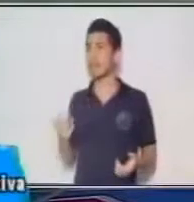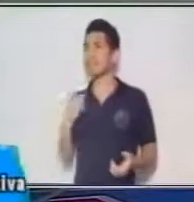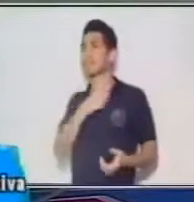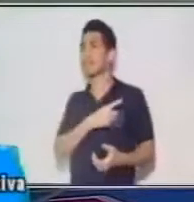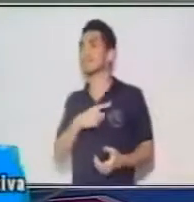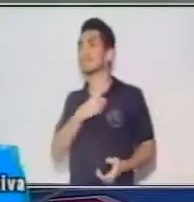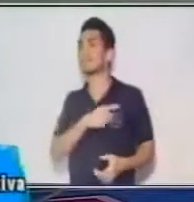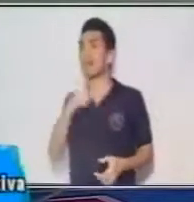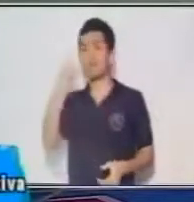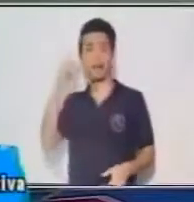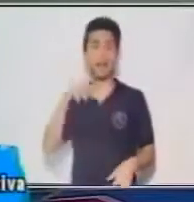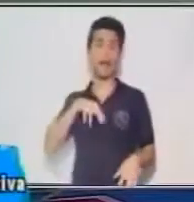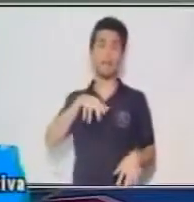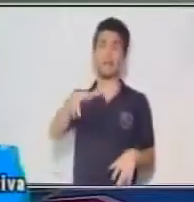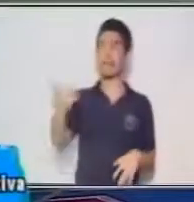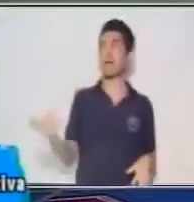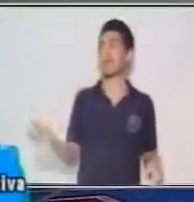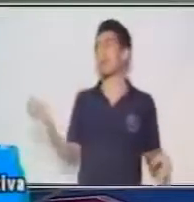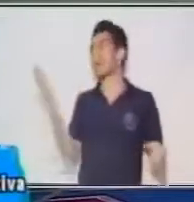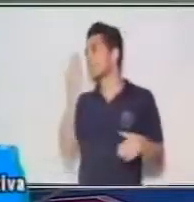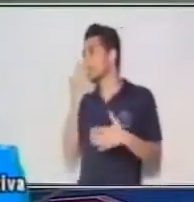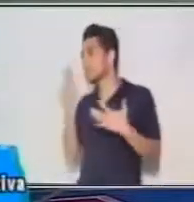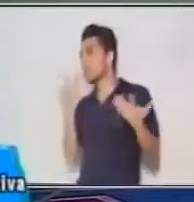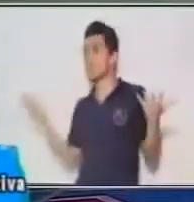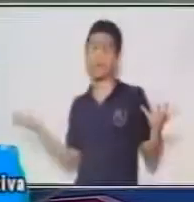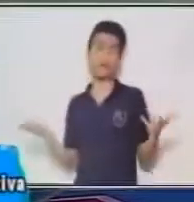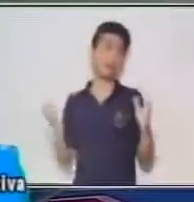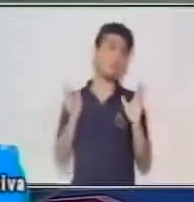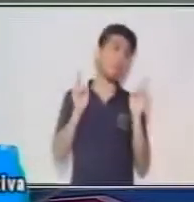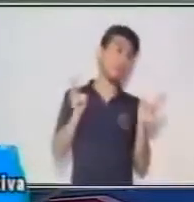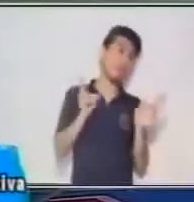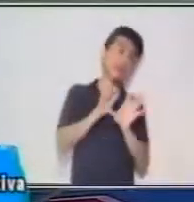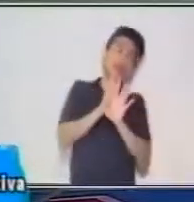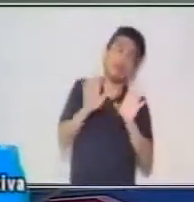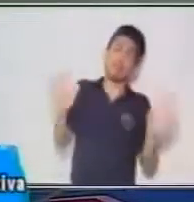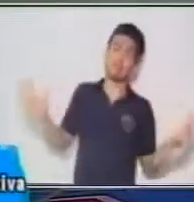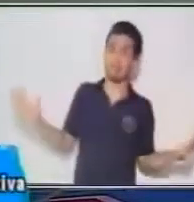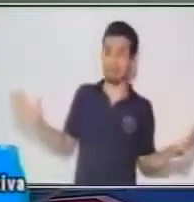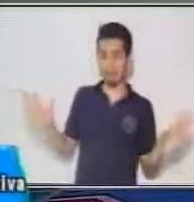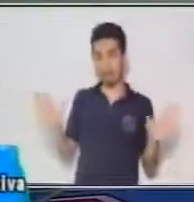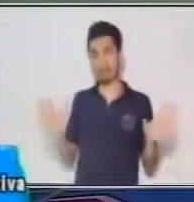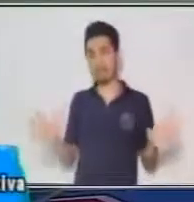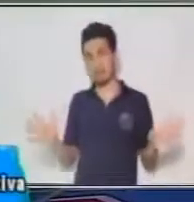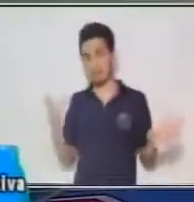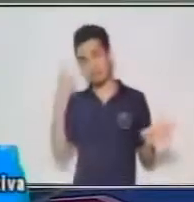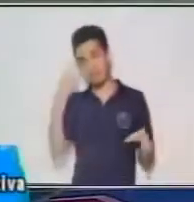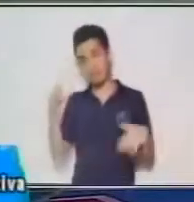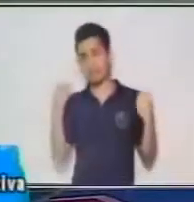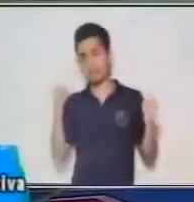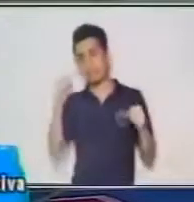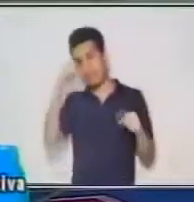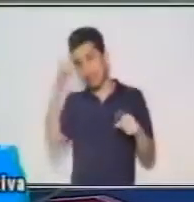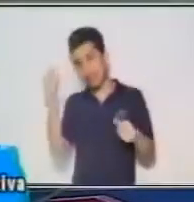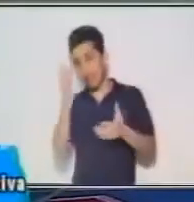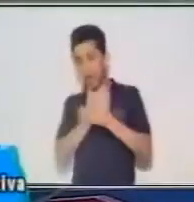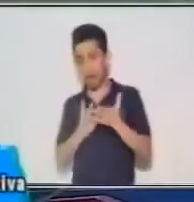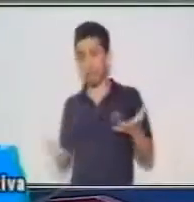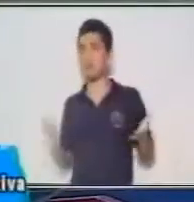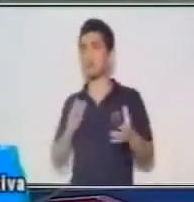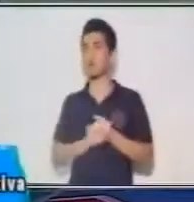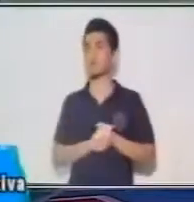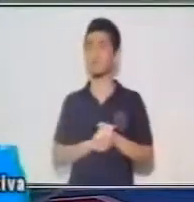de caminar, ni de estudiar, ni de platicar, mucho menos de hacer algún trabajo. Y